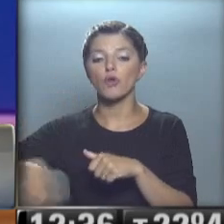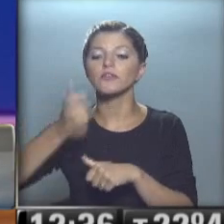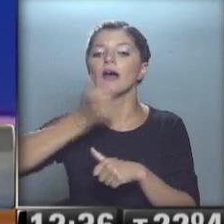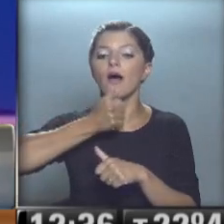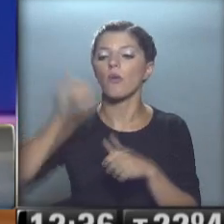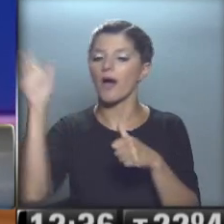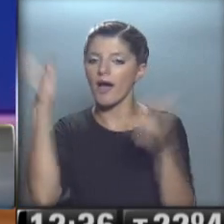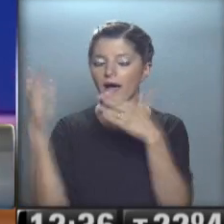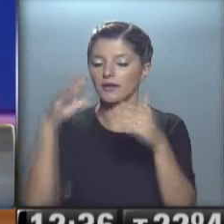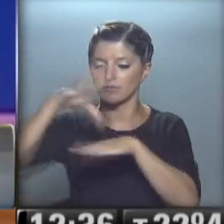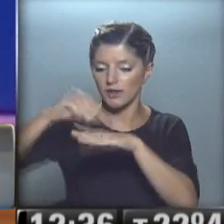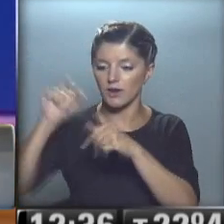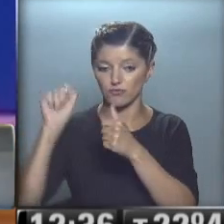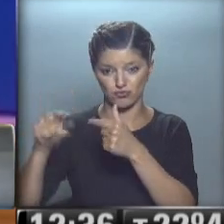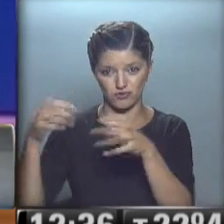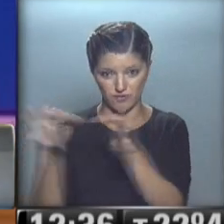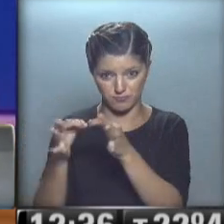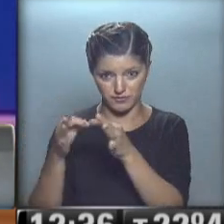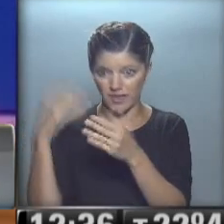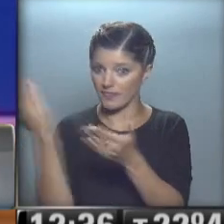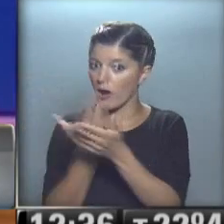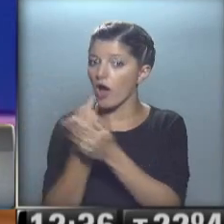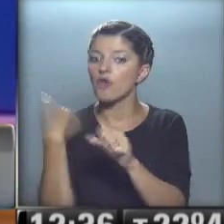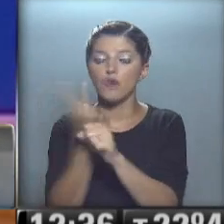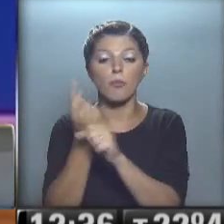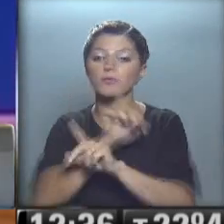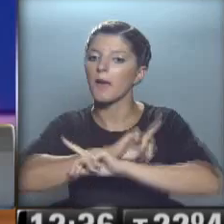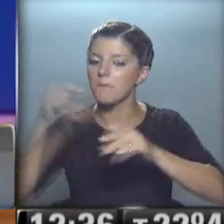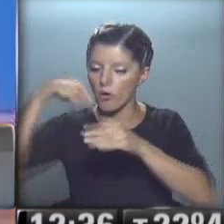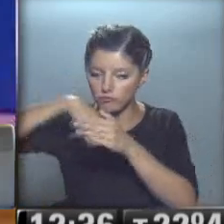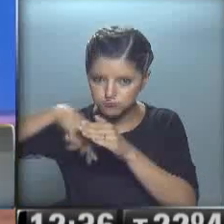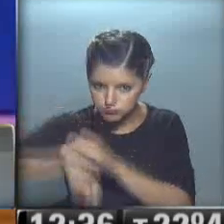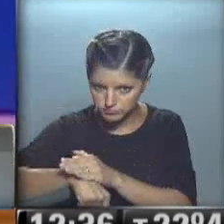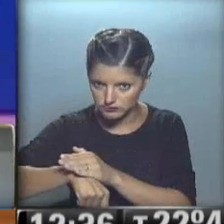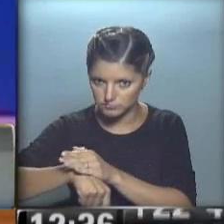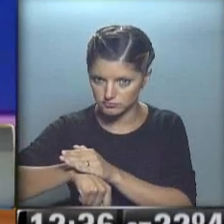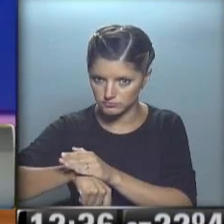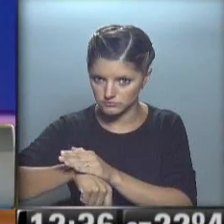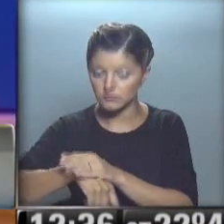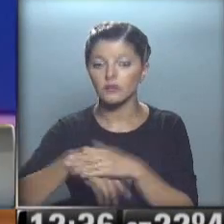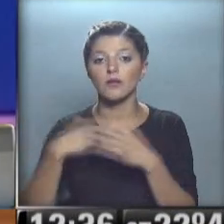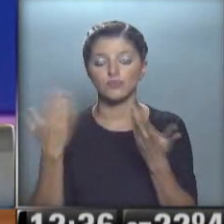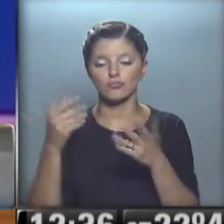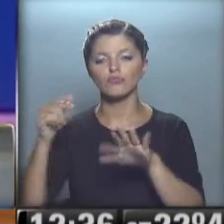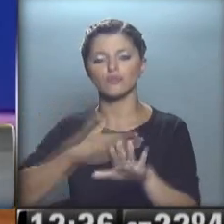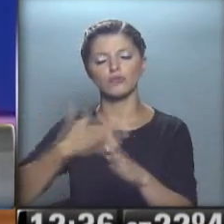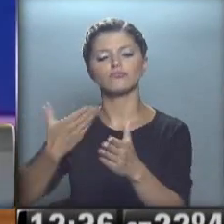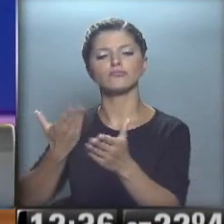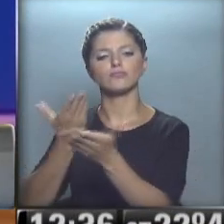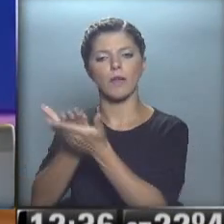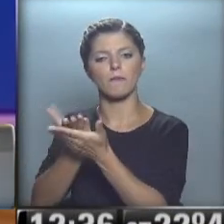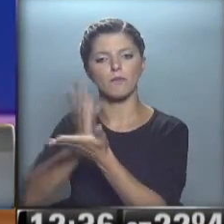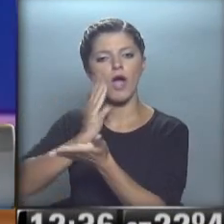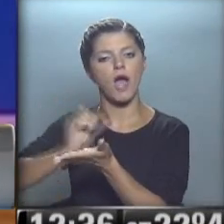dichos territorios incluidos los del subsuelo hacemos un llamado al Reino